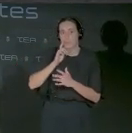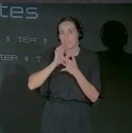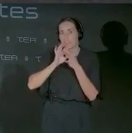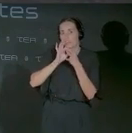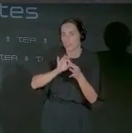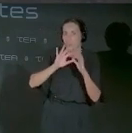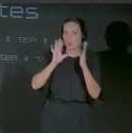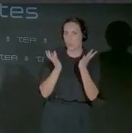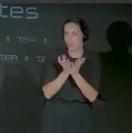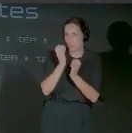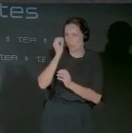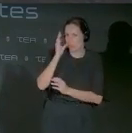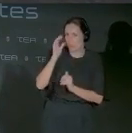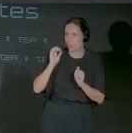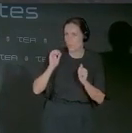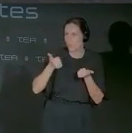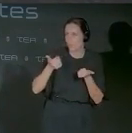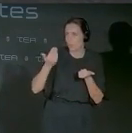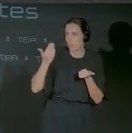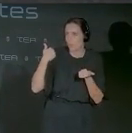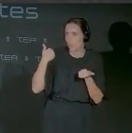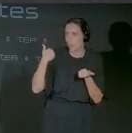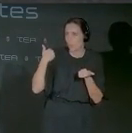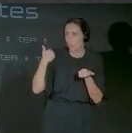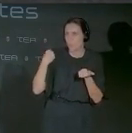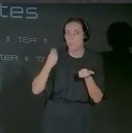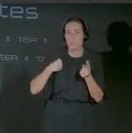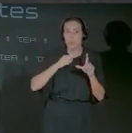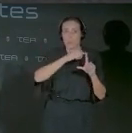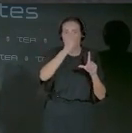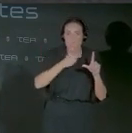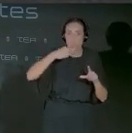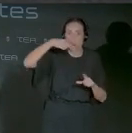first MUD game. I started playing the MUD games